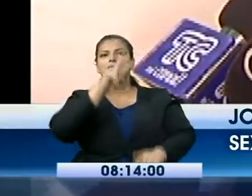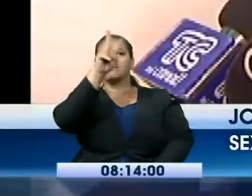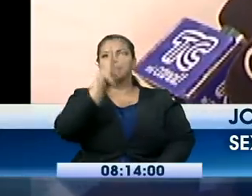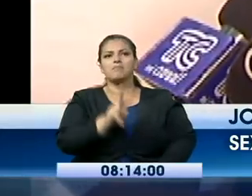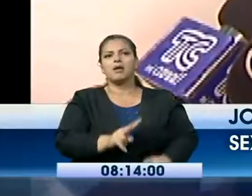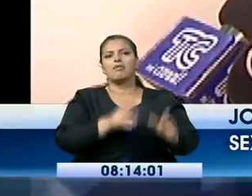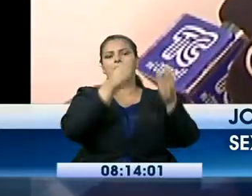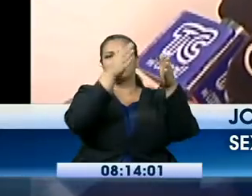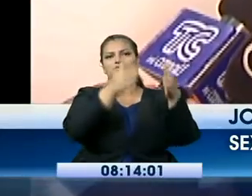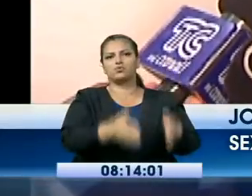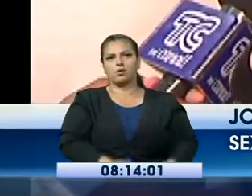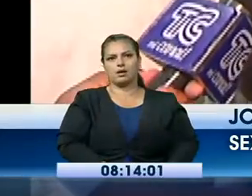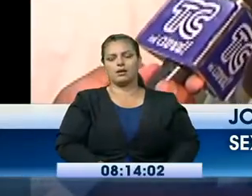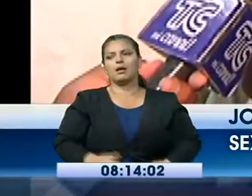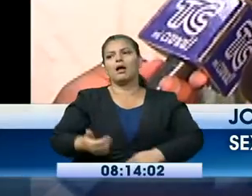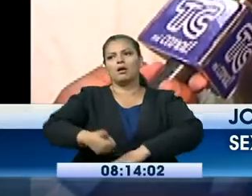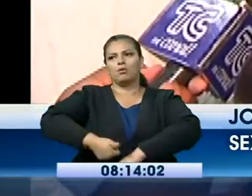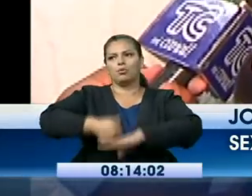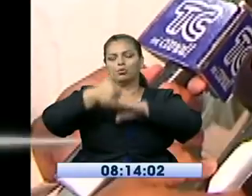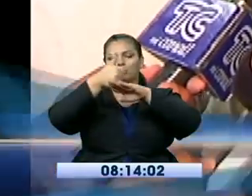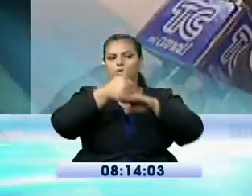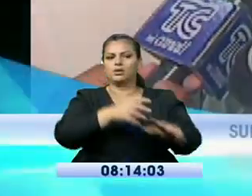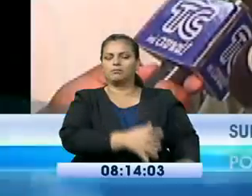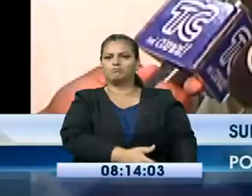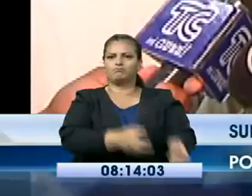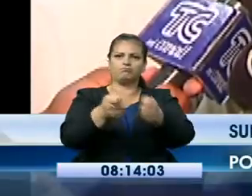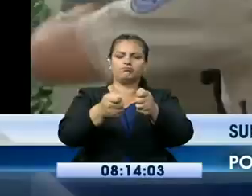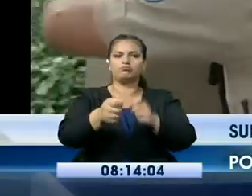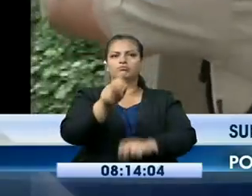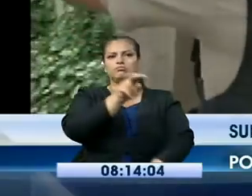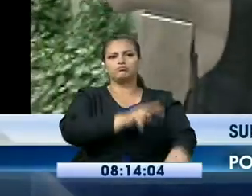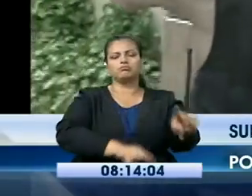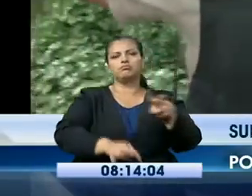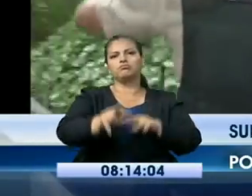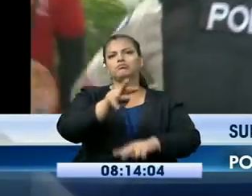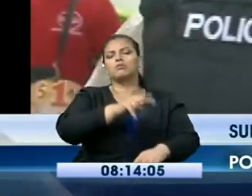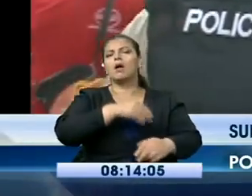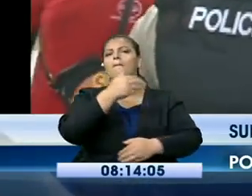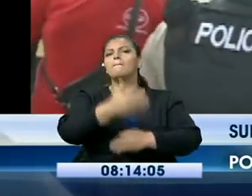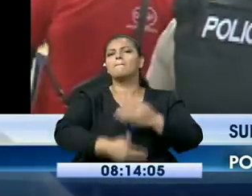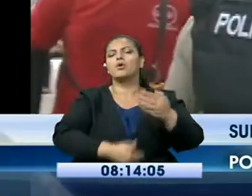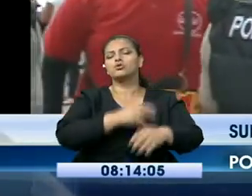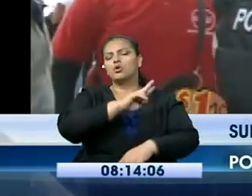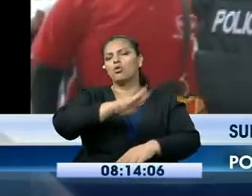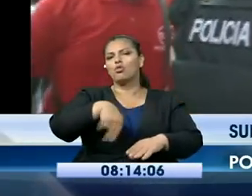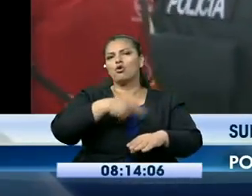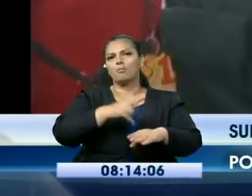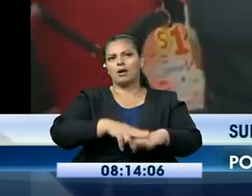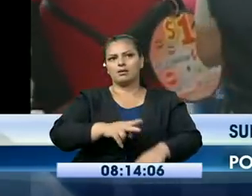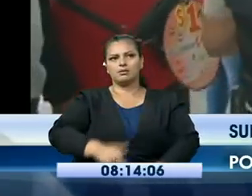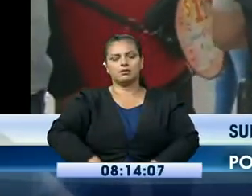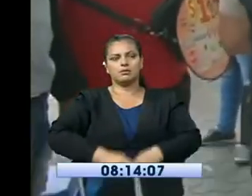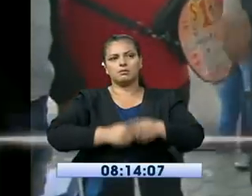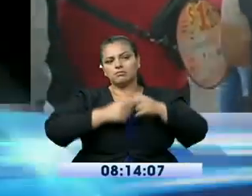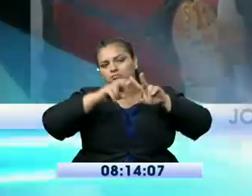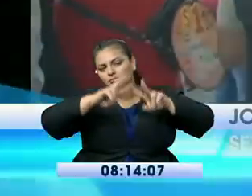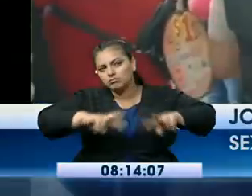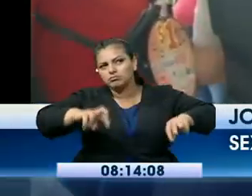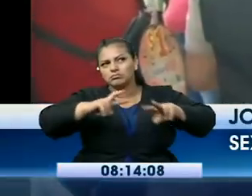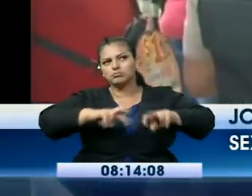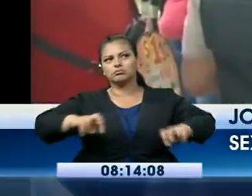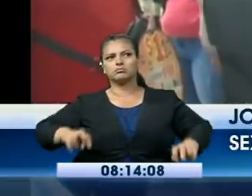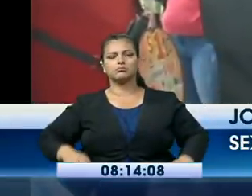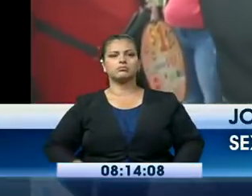órdenes de la autoridad competente para seguir el procedimiento normal que es el proceso que se va a abrir una investigación en este caso se podría